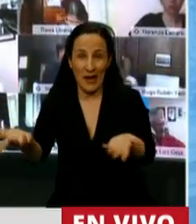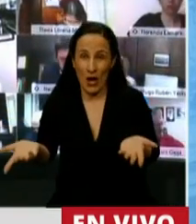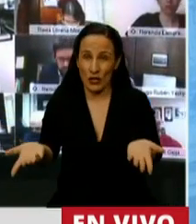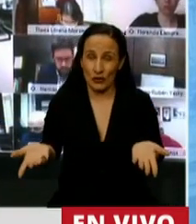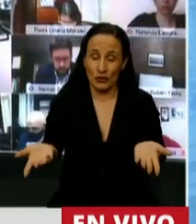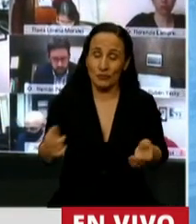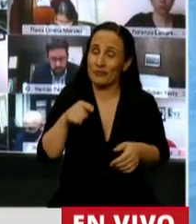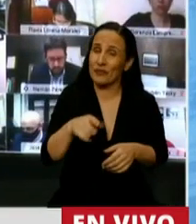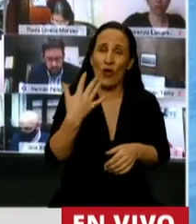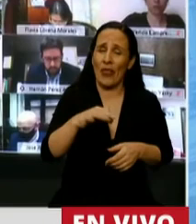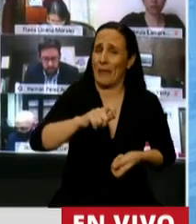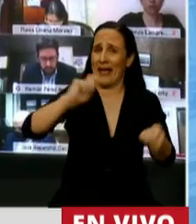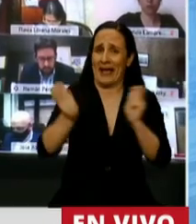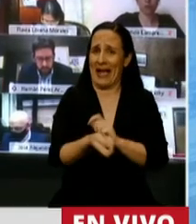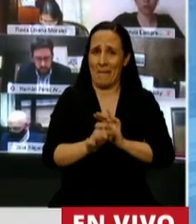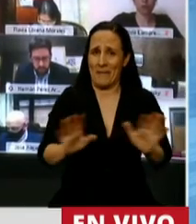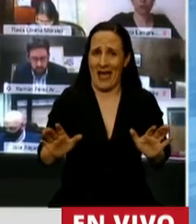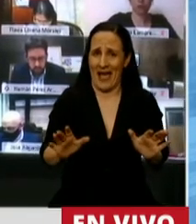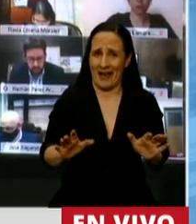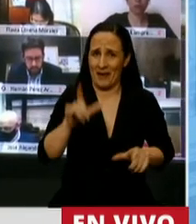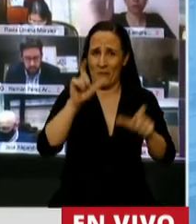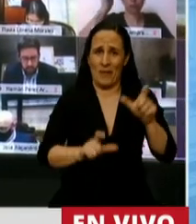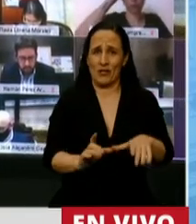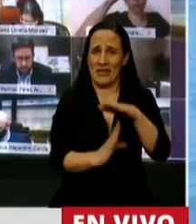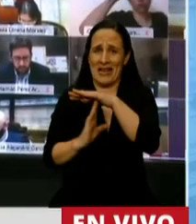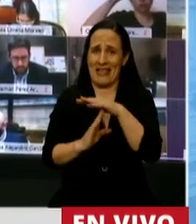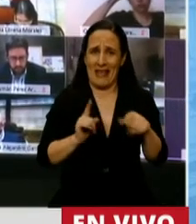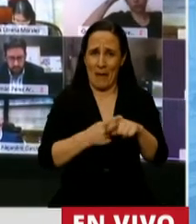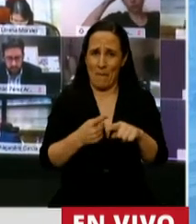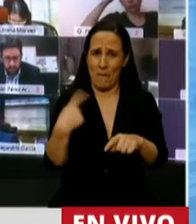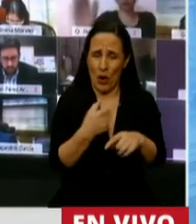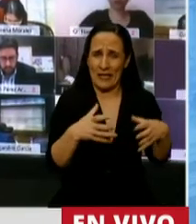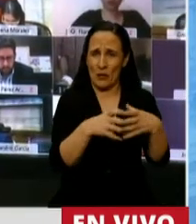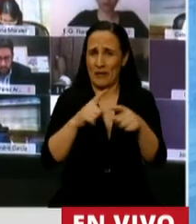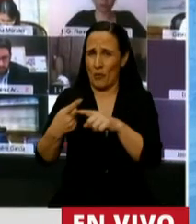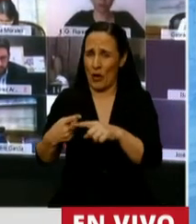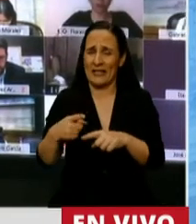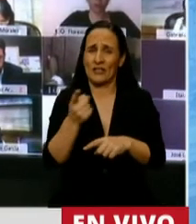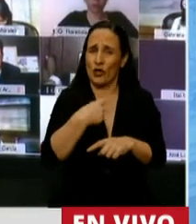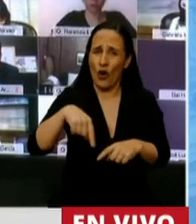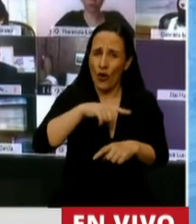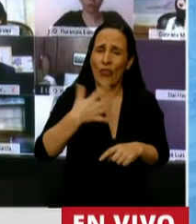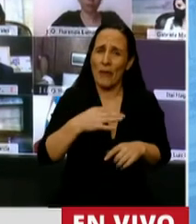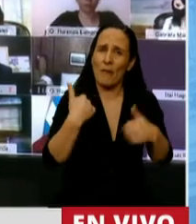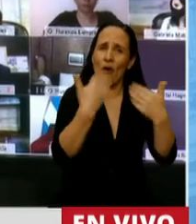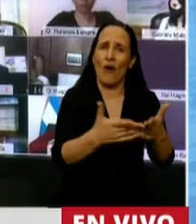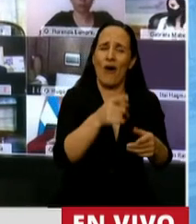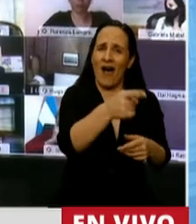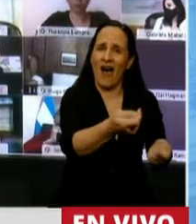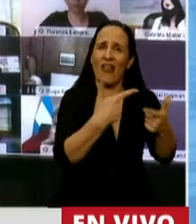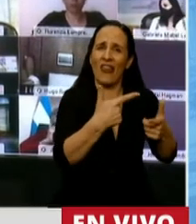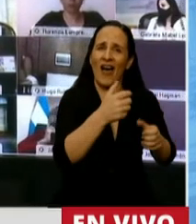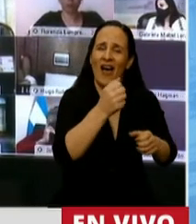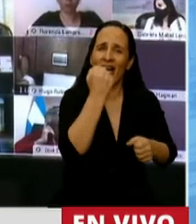debemos cambiar toda la dirigencia política debe ponerse decididamente a favor de los que agregan valor económico en este país